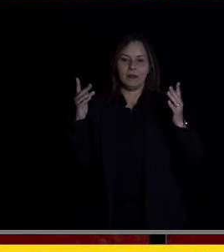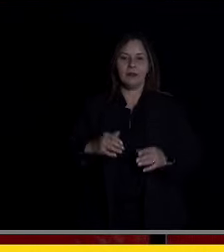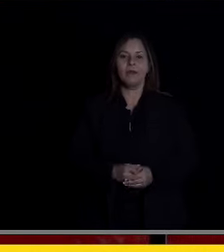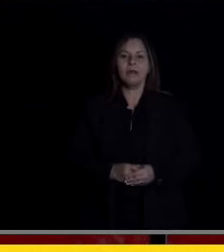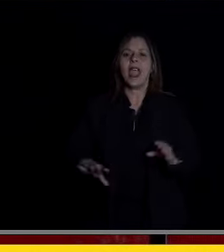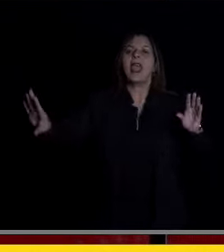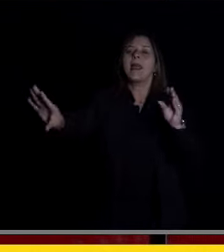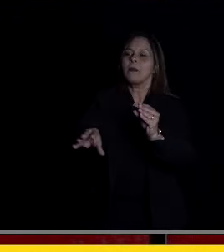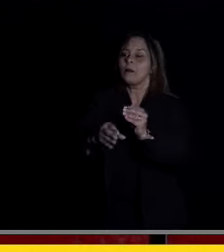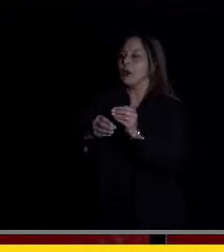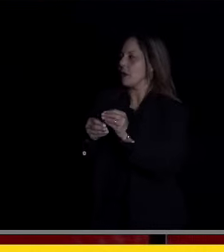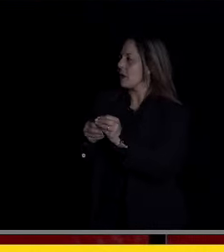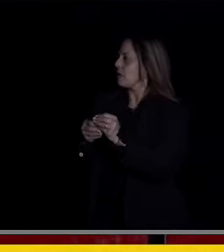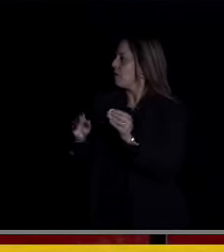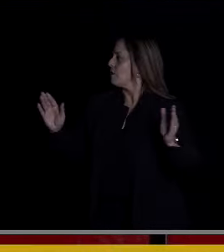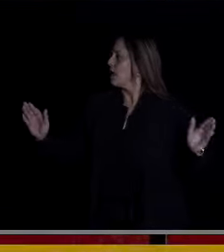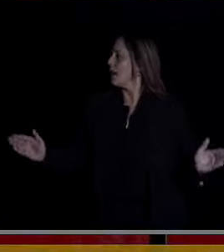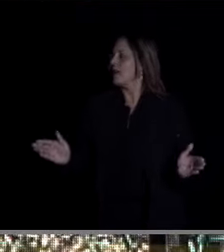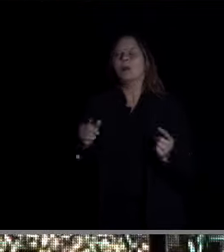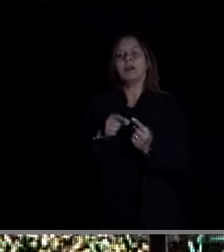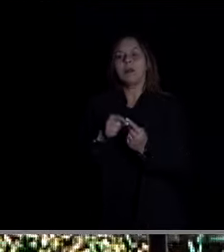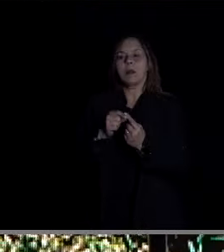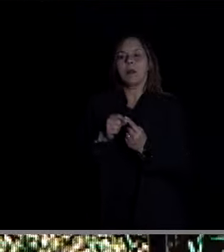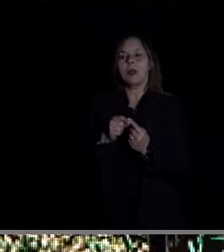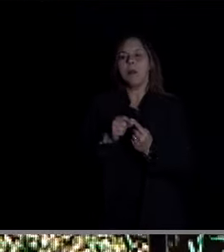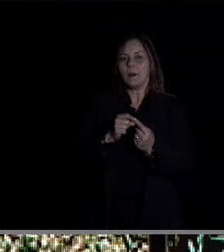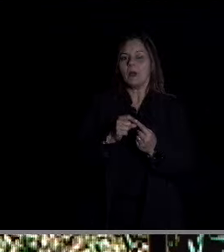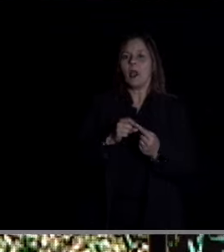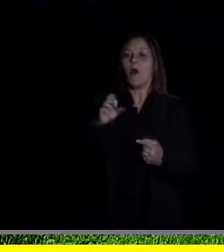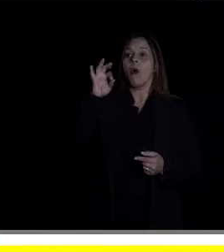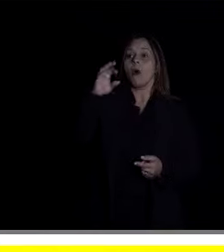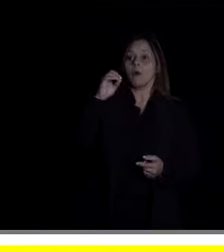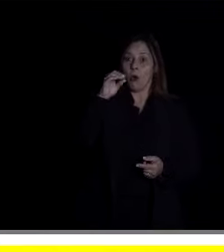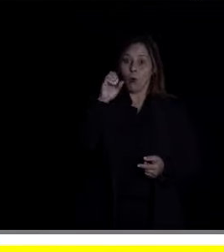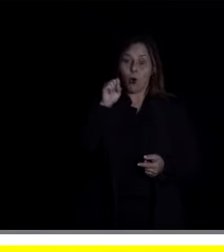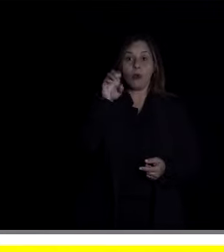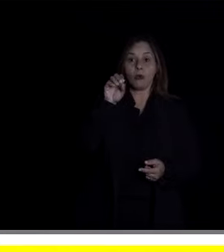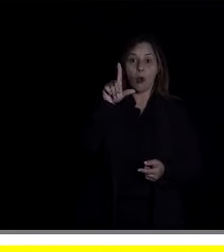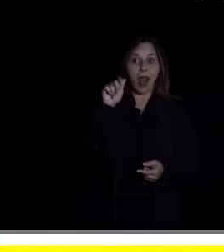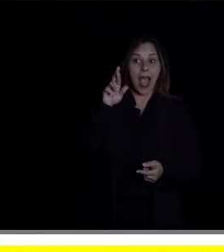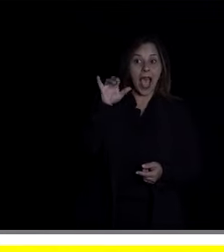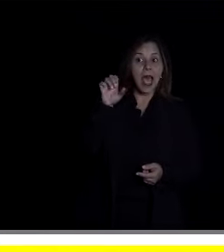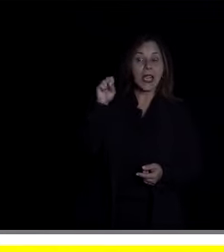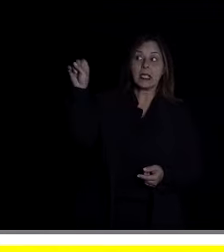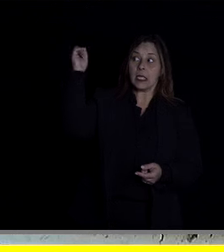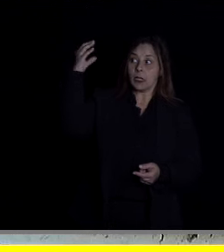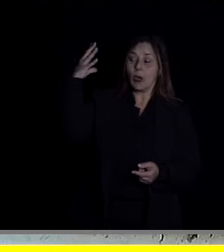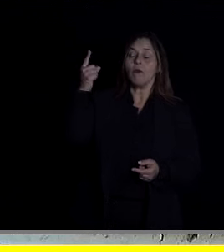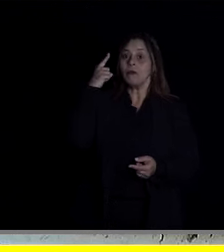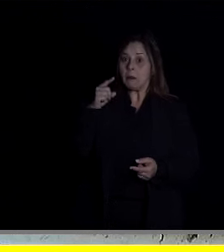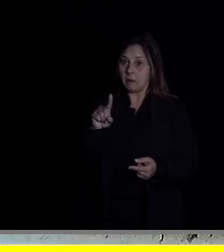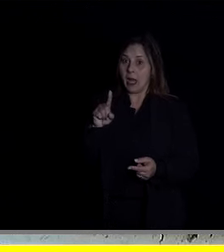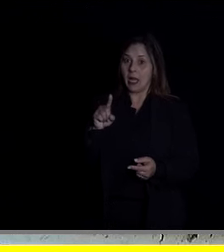Hemos incluido además un esfuerzo especial para instalar sobre 500 focos solares en calles y caminos municipales para garantizar la seguridad de los